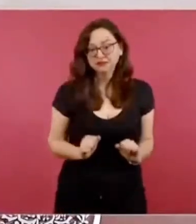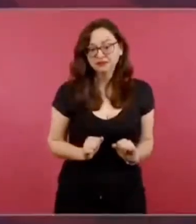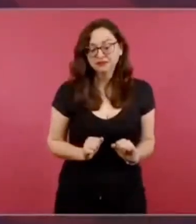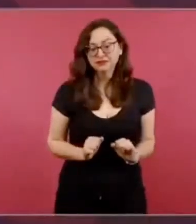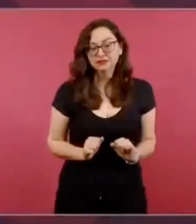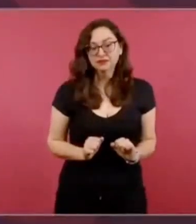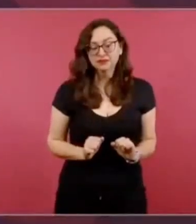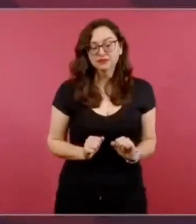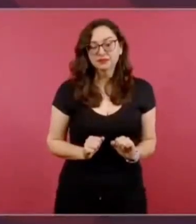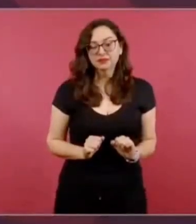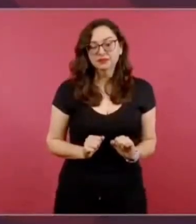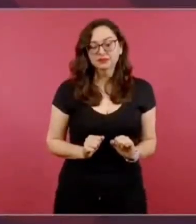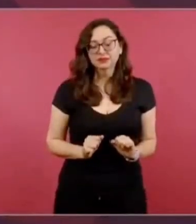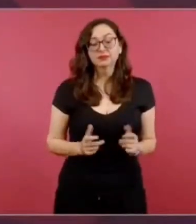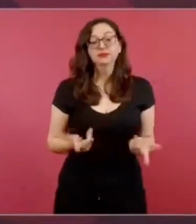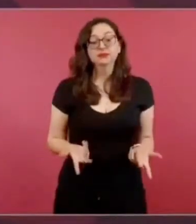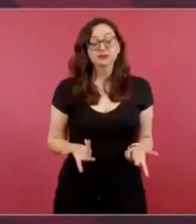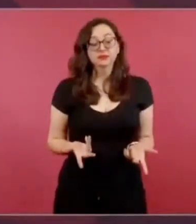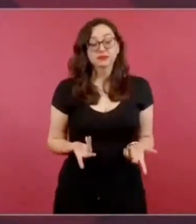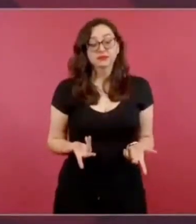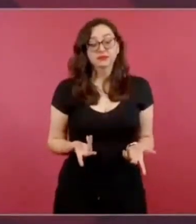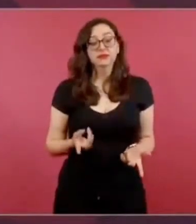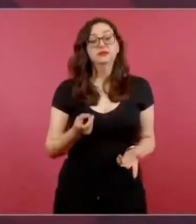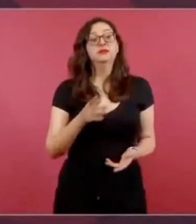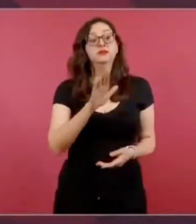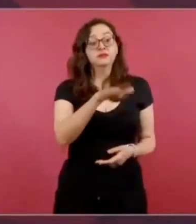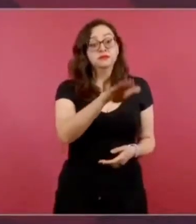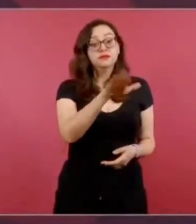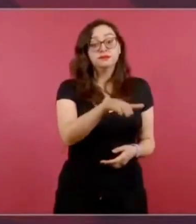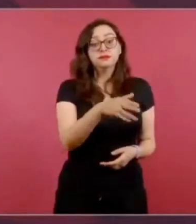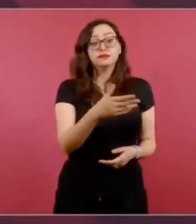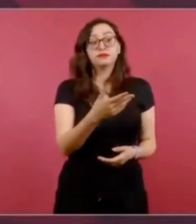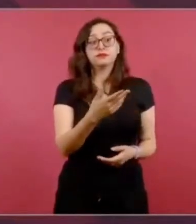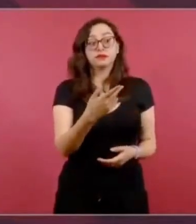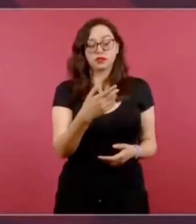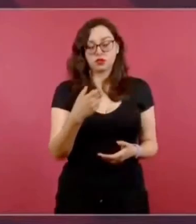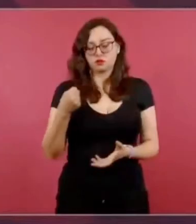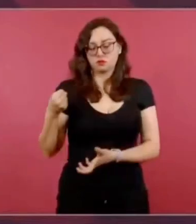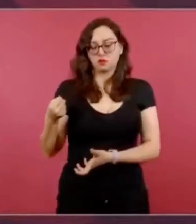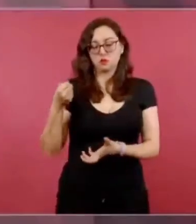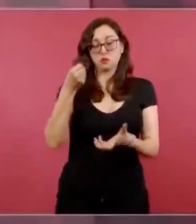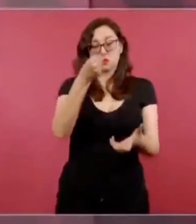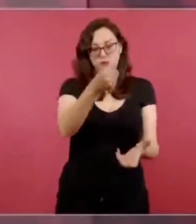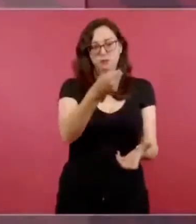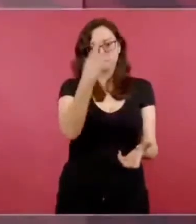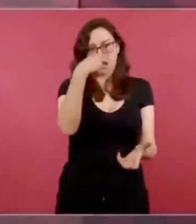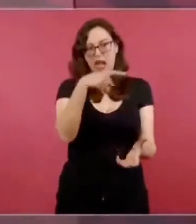Nada más que le decía al diputado, necesito el 10%.